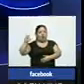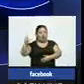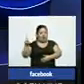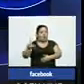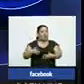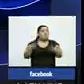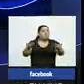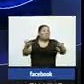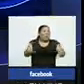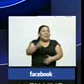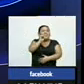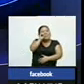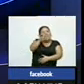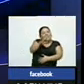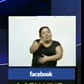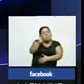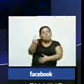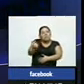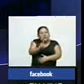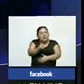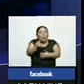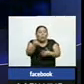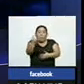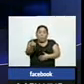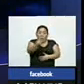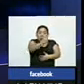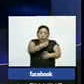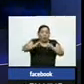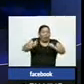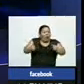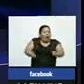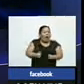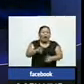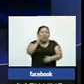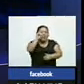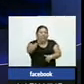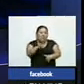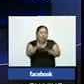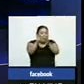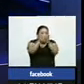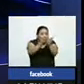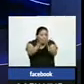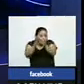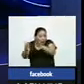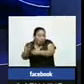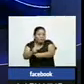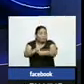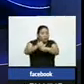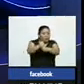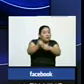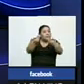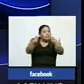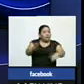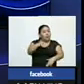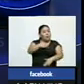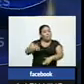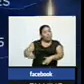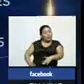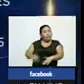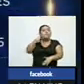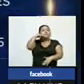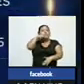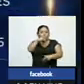¿Y qué han dicho las autoridades de gobierno en torno al plan de seguridad? El presidente de la República ya anunció que control